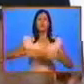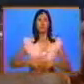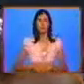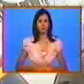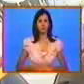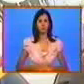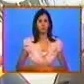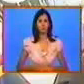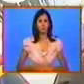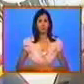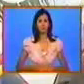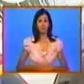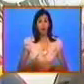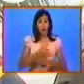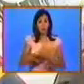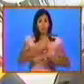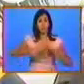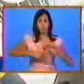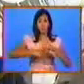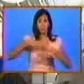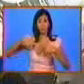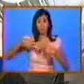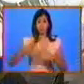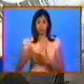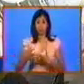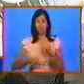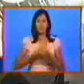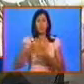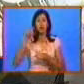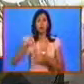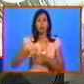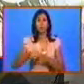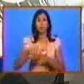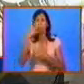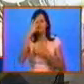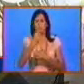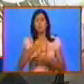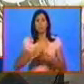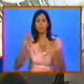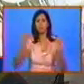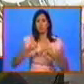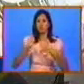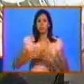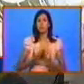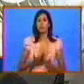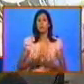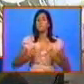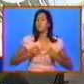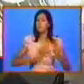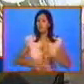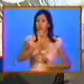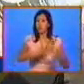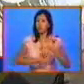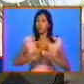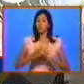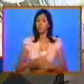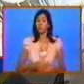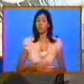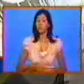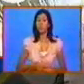revolucionaria. Antes de este proceso revolucionario que se lleva a cabo y que defendemos, si es posible, con nuestra propia vida, ya